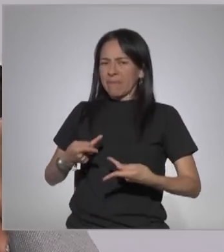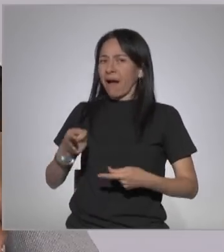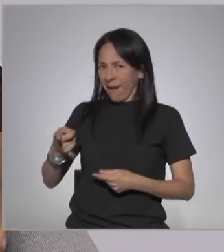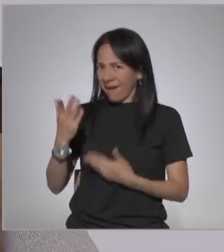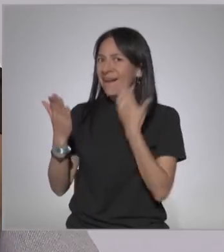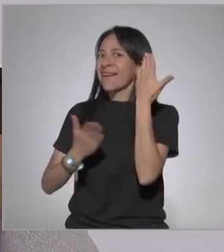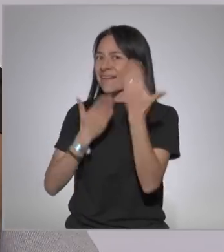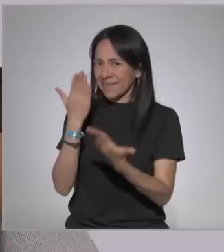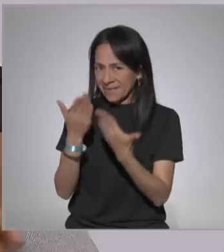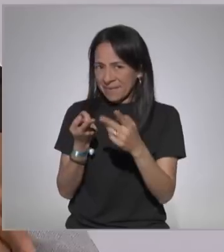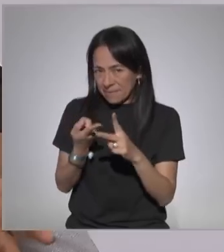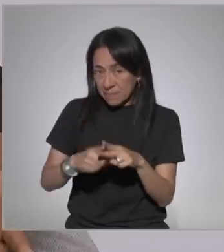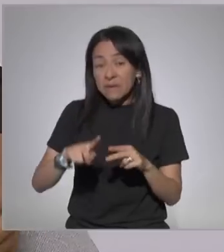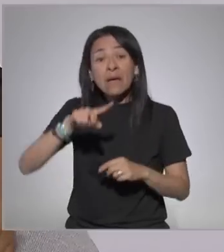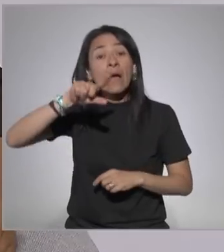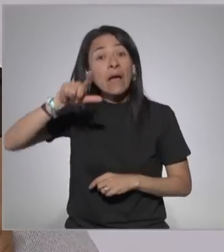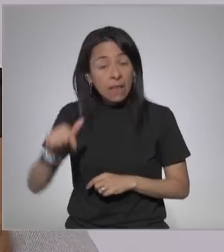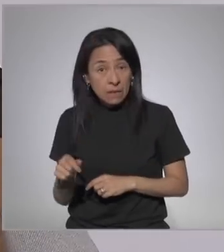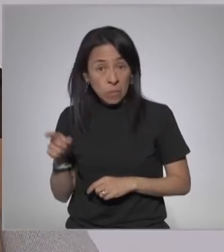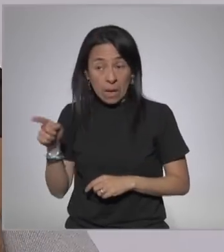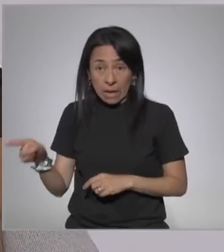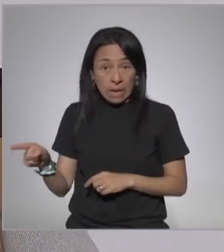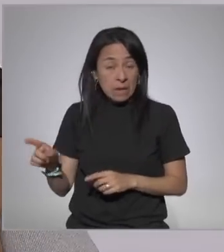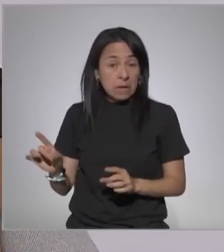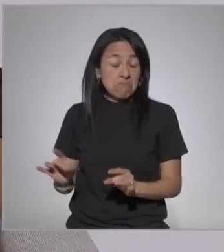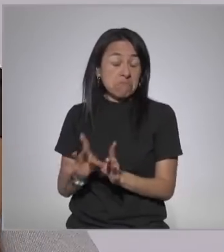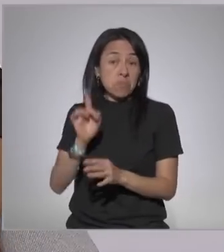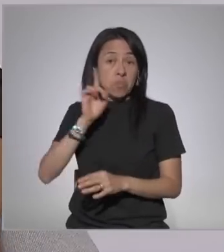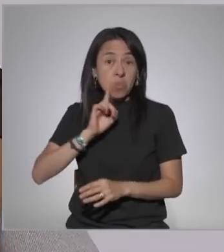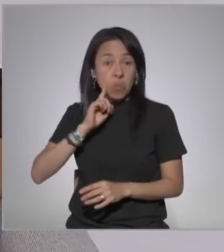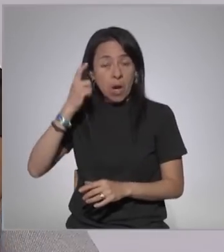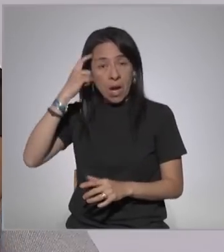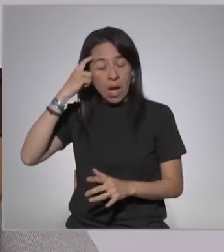ella tiene un shock séptico y fallece.